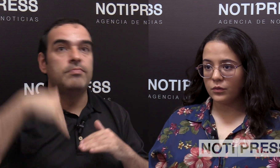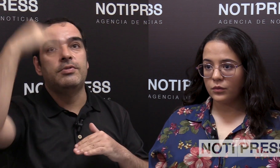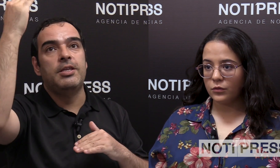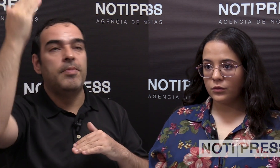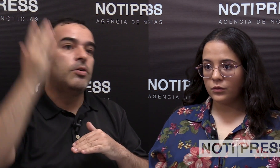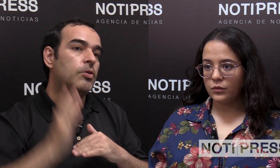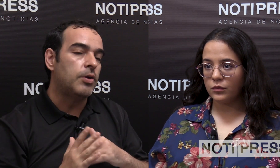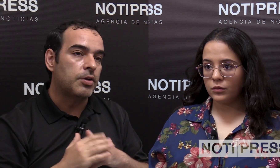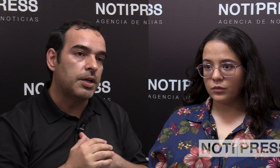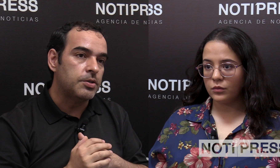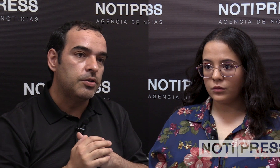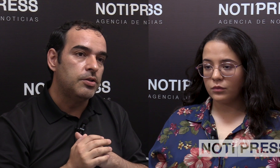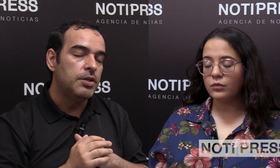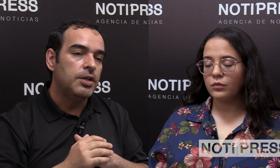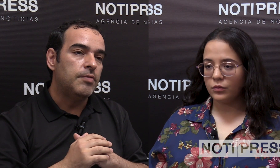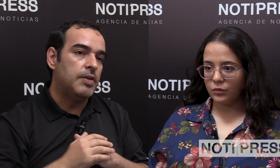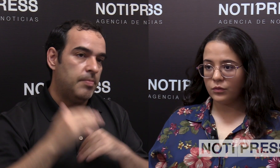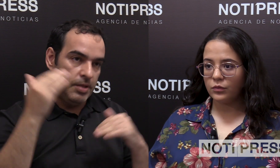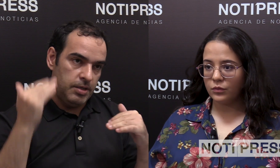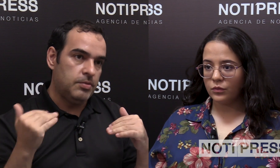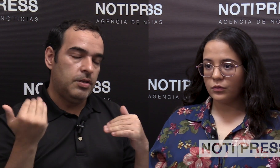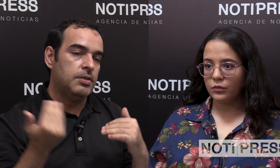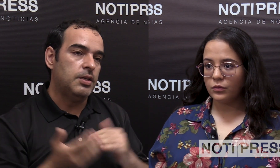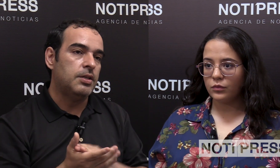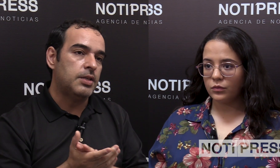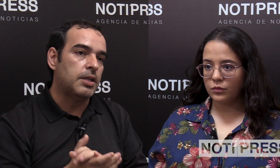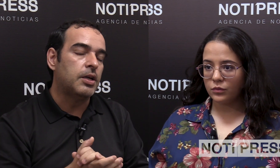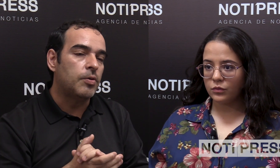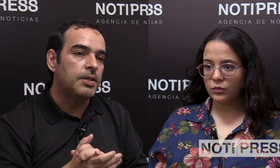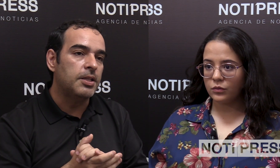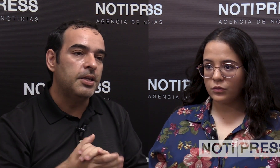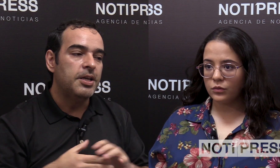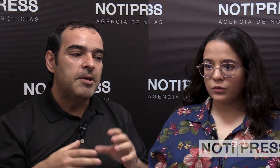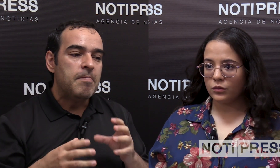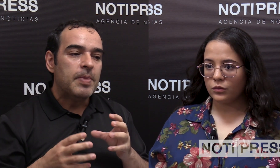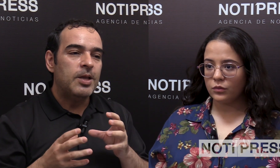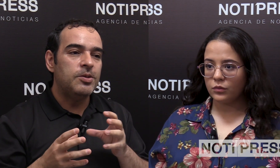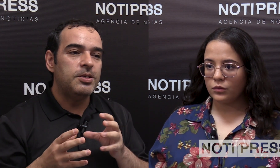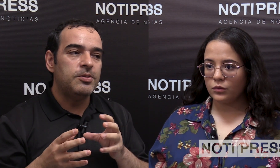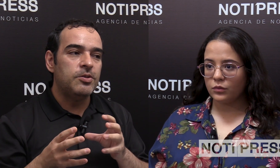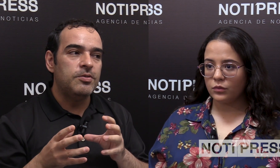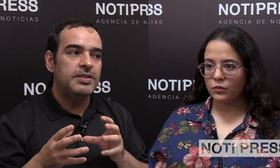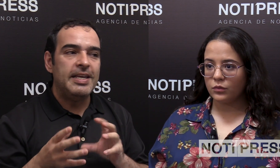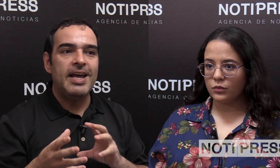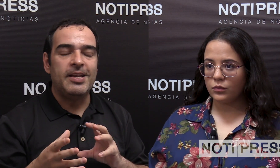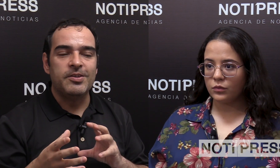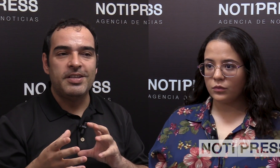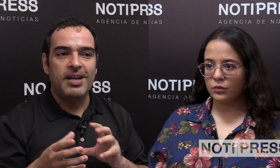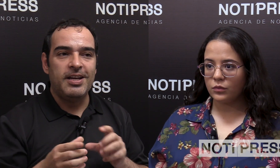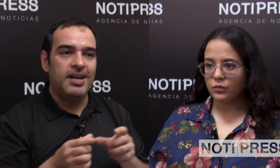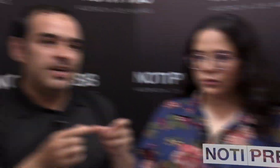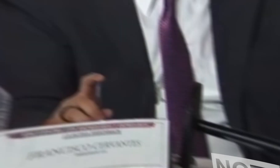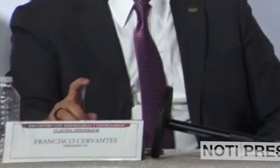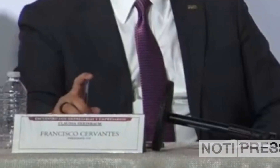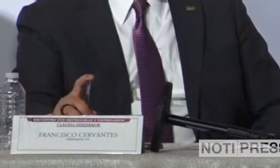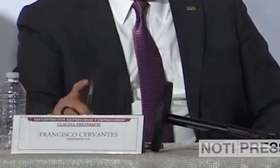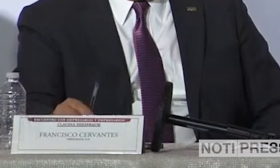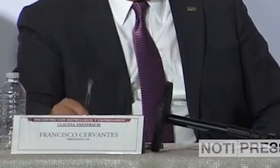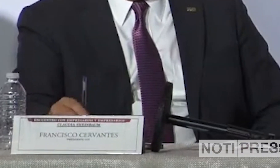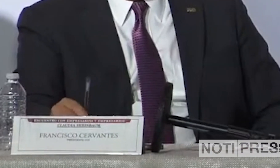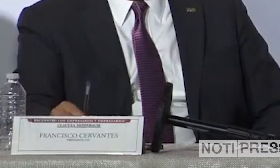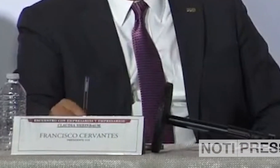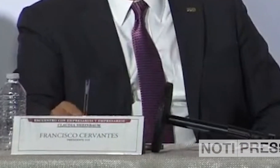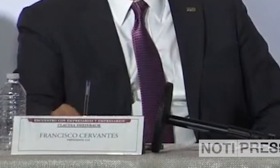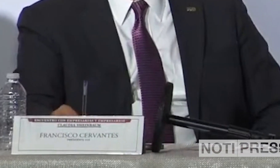que se disparó, luego regresó, finalmente se retrajo bastante. Entonces son señales, o sea, las